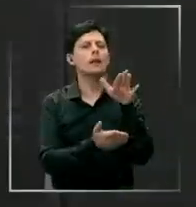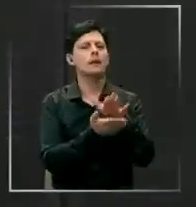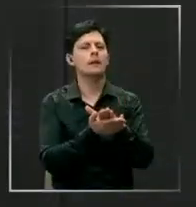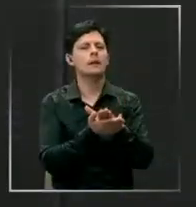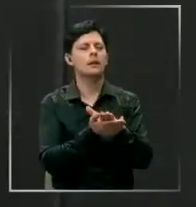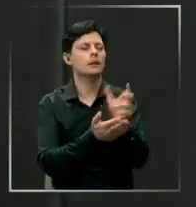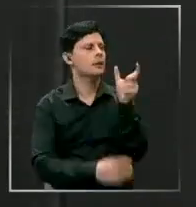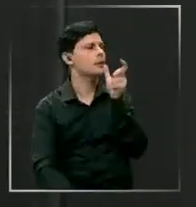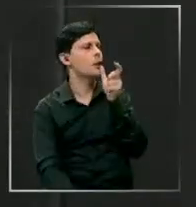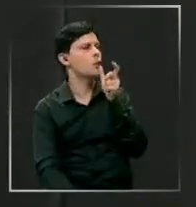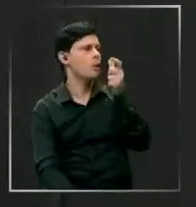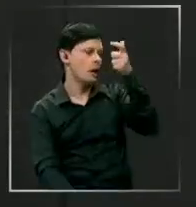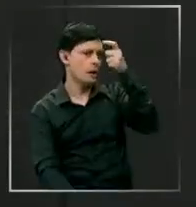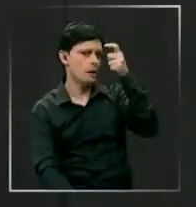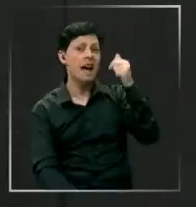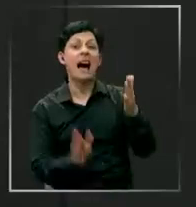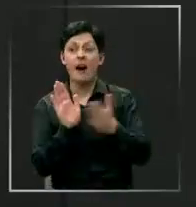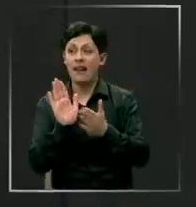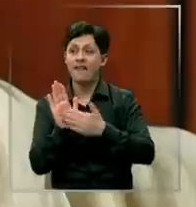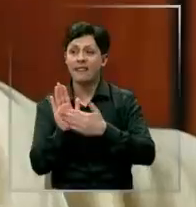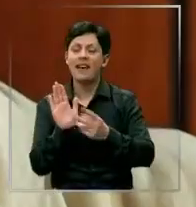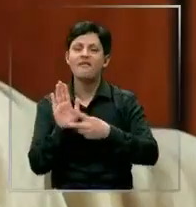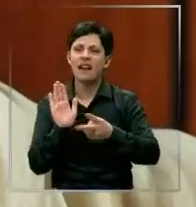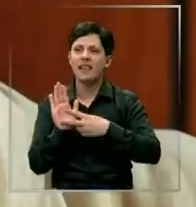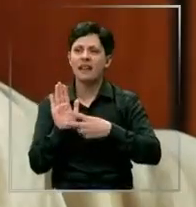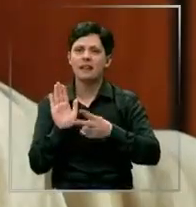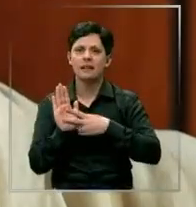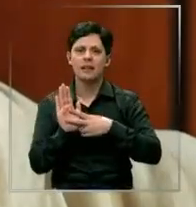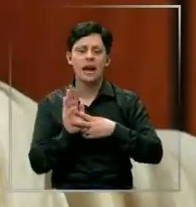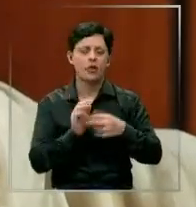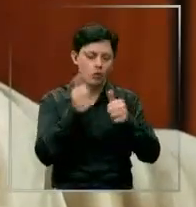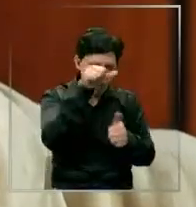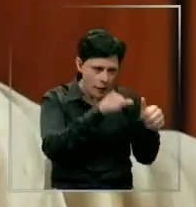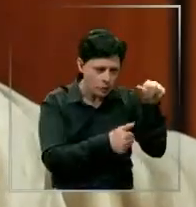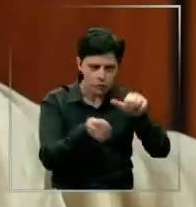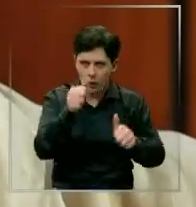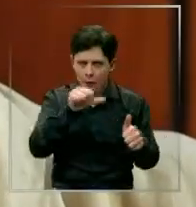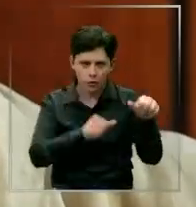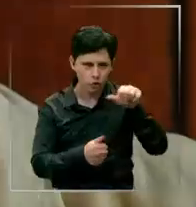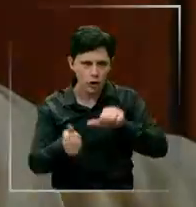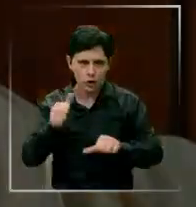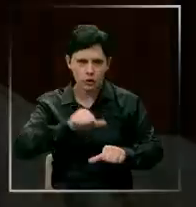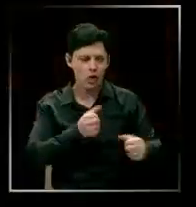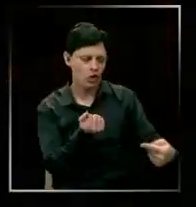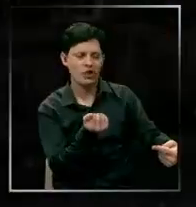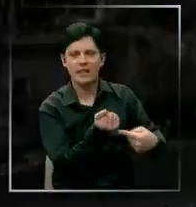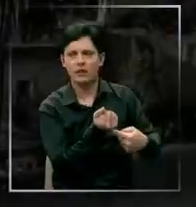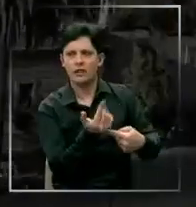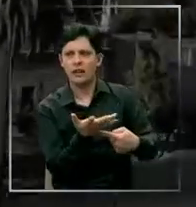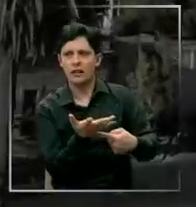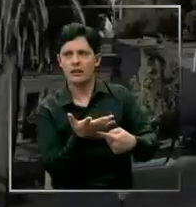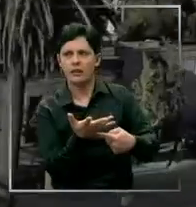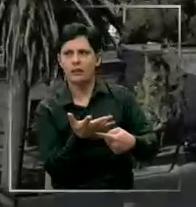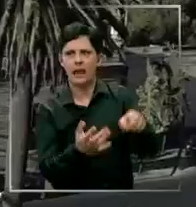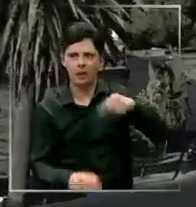Y queremos encontrar la verdad, que ahora la van a entregar estos nuevos laboratorios con la tecnología que ellos tienen.